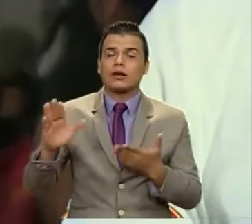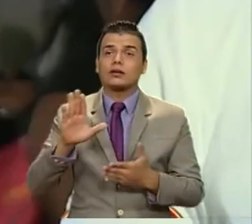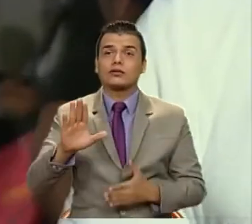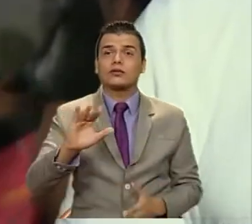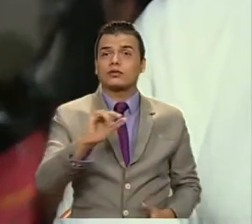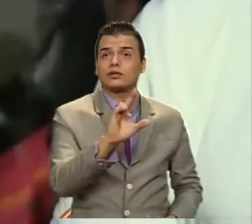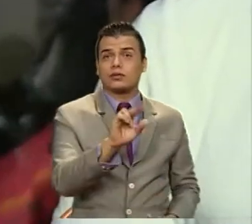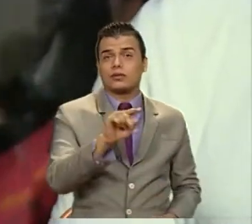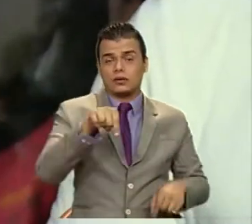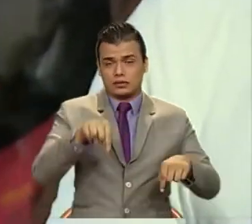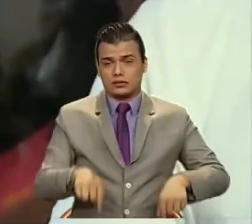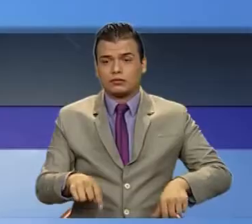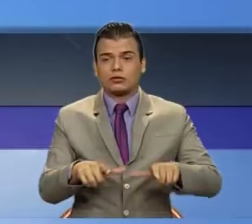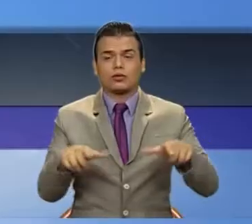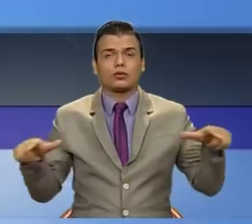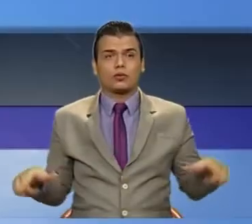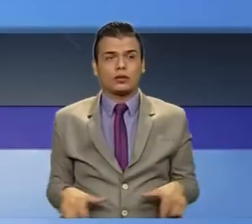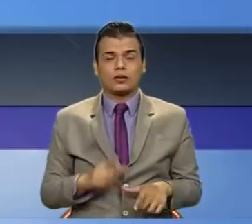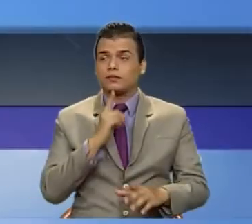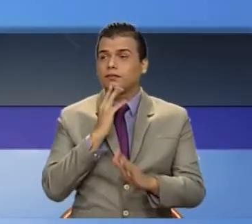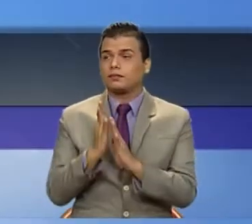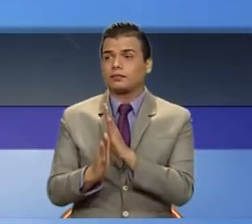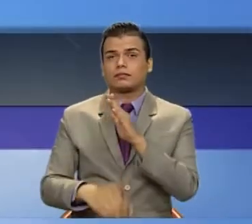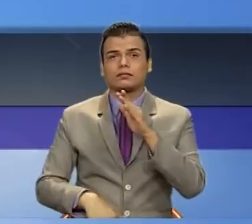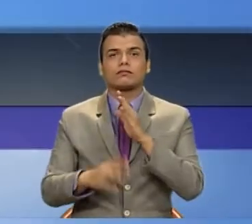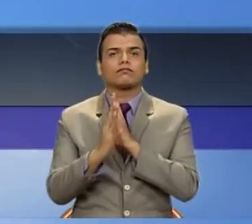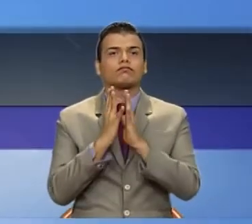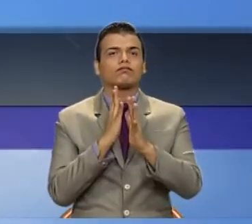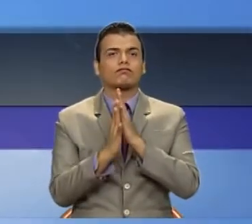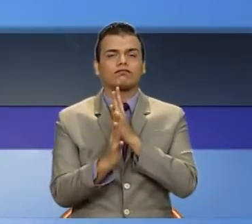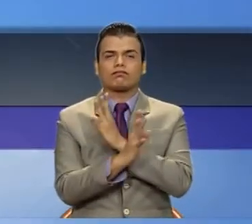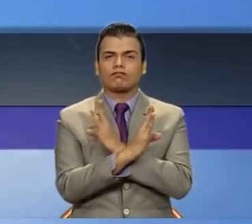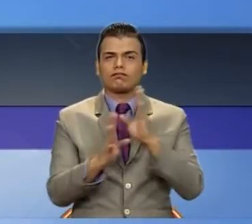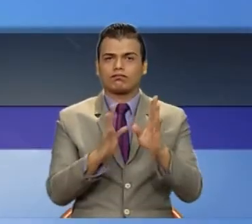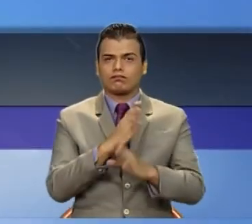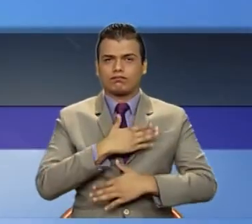Defensoría Regional del Pueblo. Información desde el centro de Cali, Wilson Morales, Telepacífico Noticias.